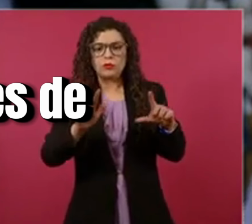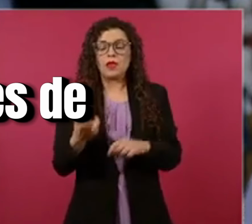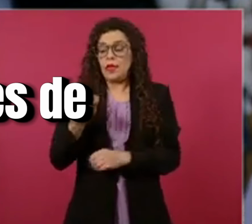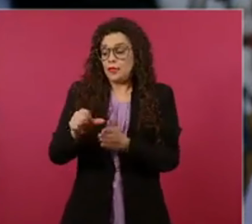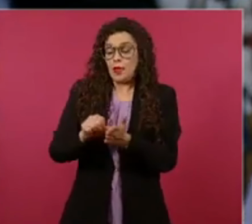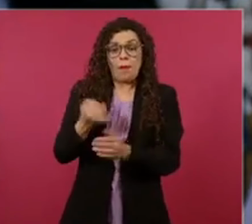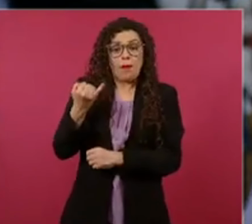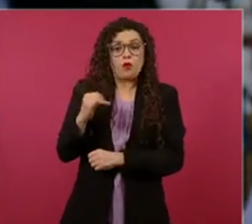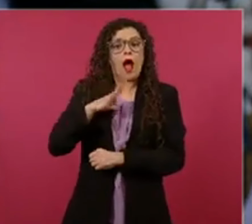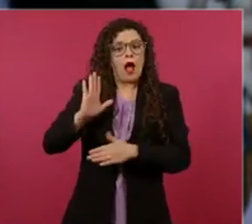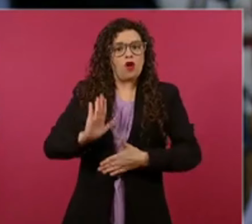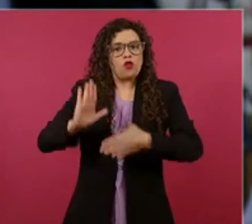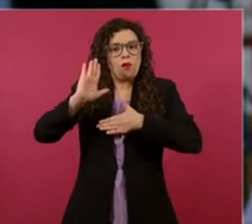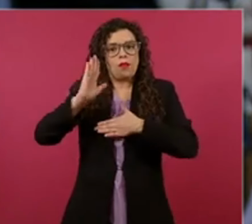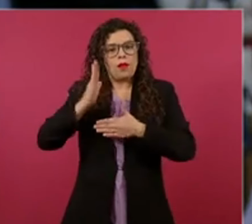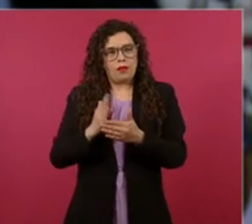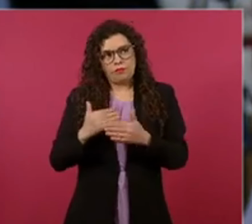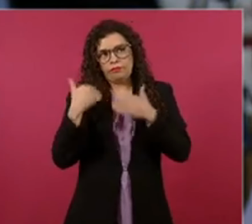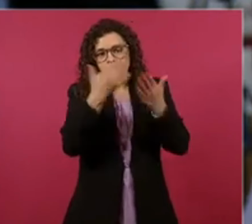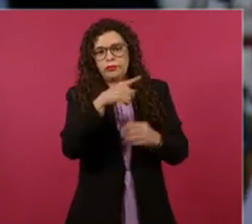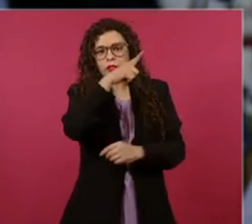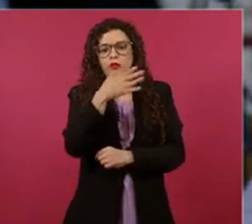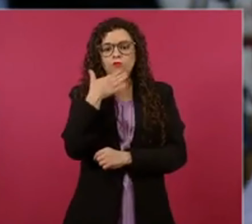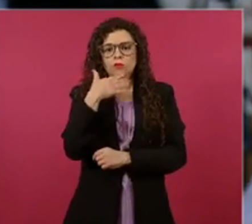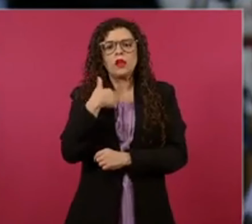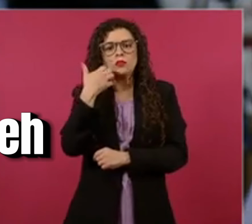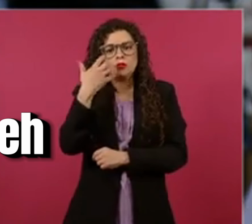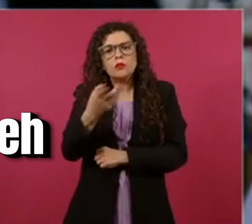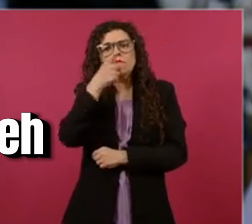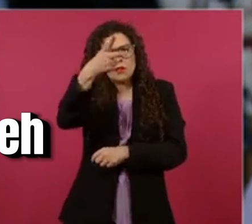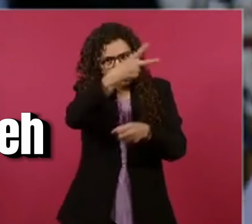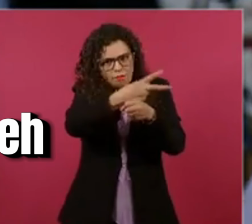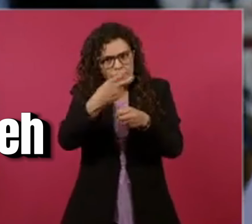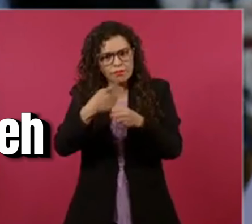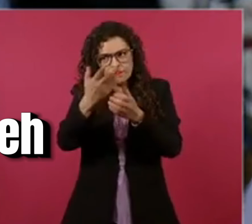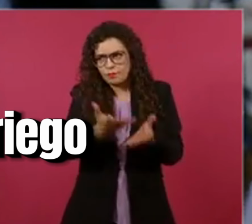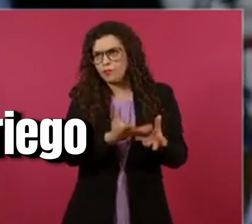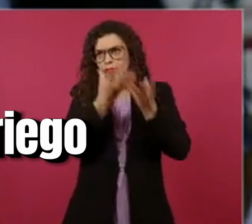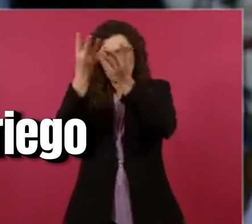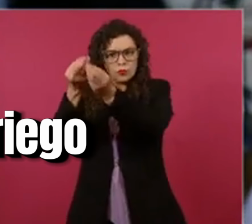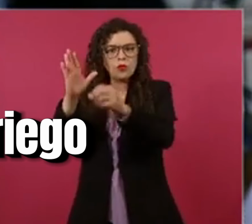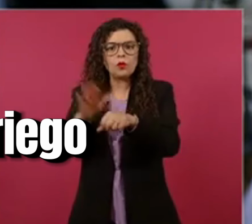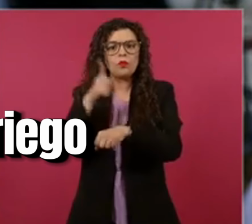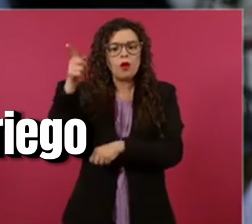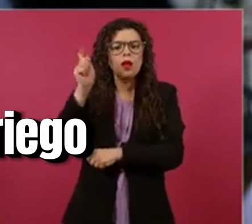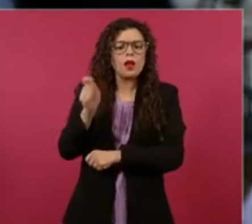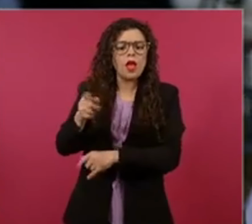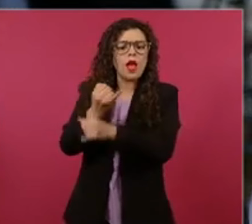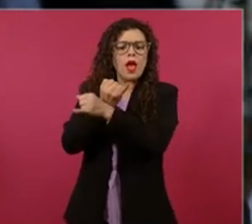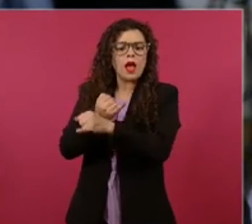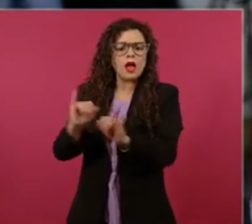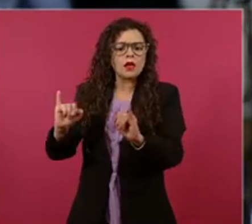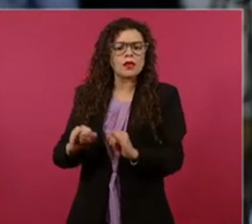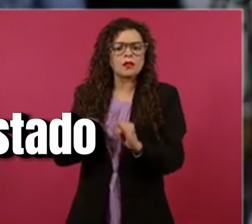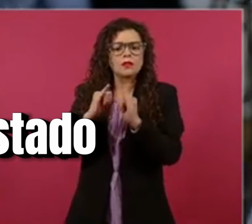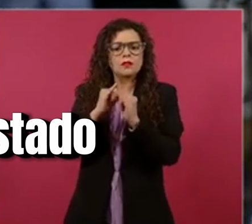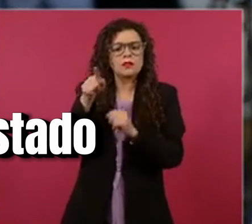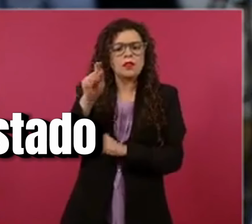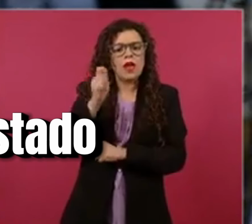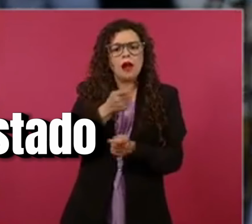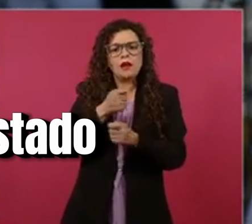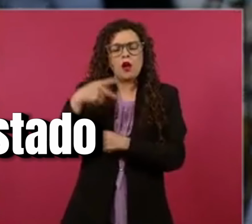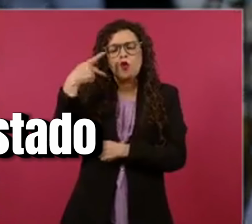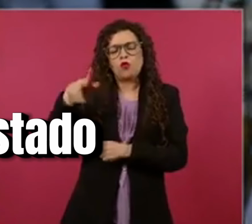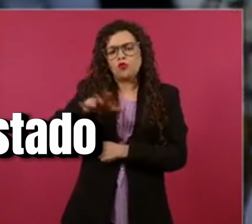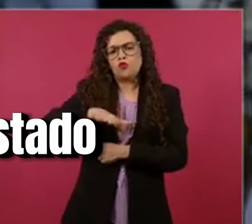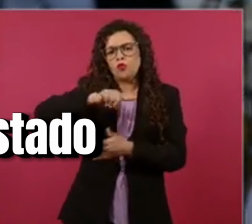junio, hacerle patente la invitación a que vaya con el presidente. Tengo entendido que va a inaugurar lo que tiene que ver con el sitio de riego de la Nación Yaqui. Y bueno,